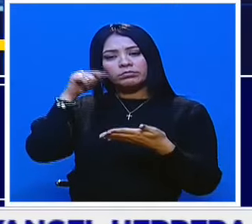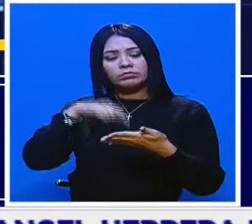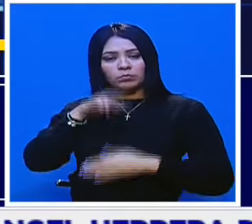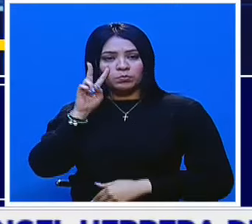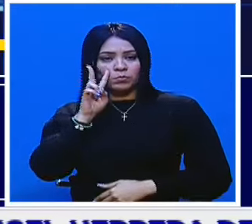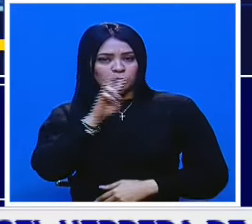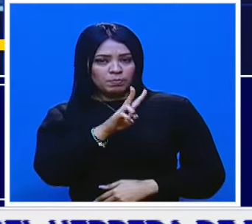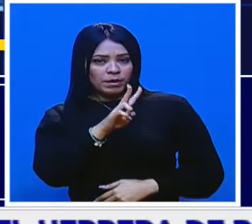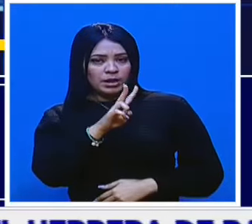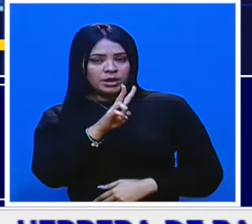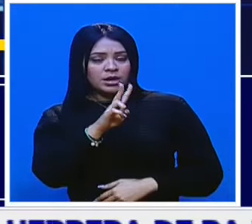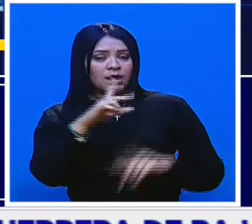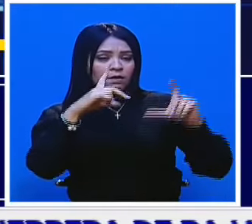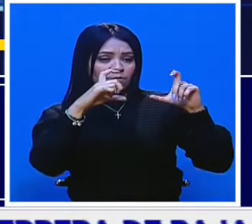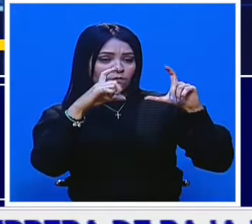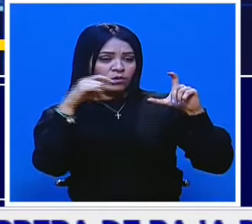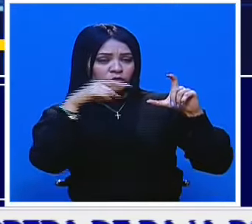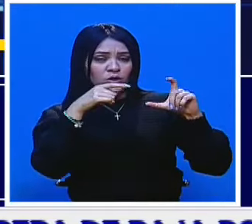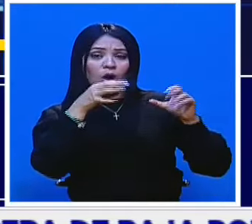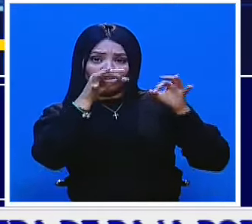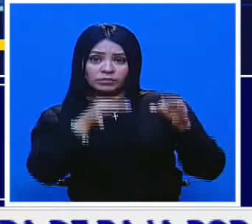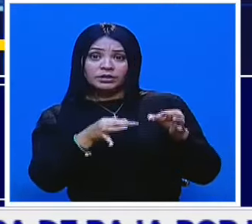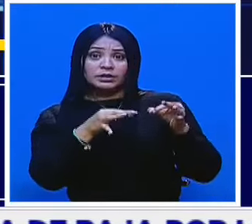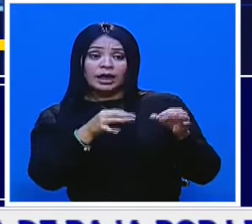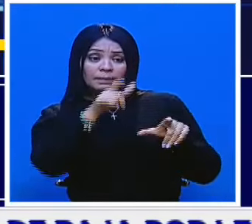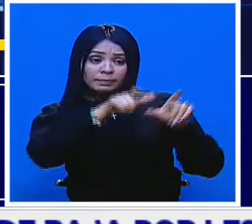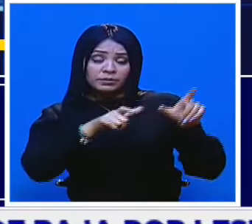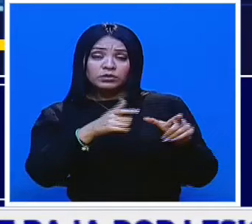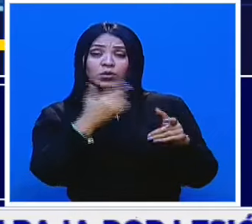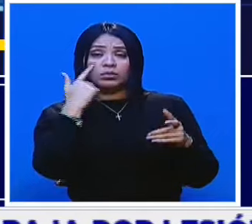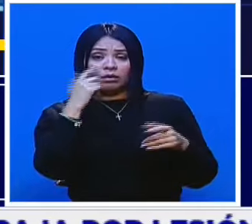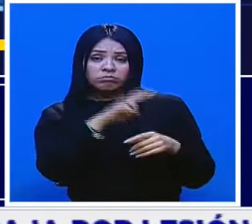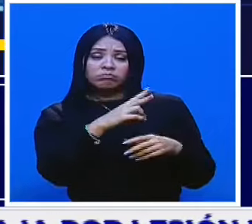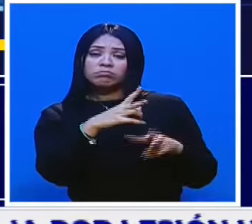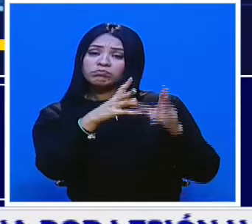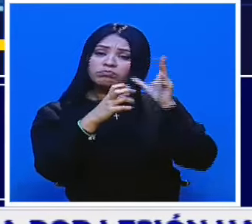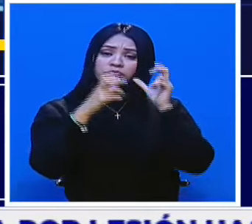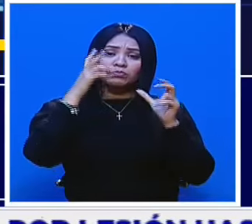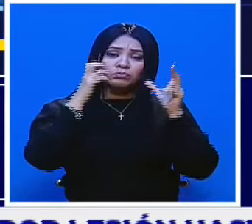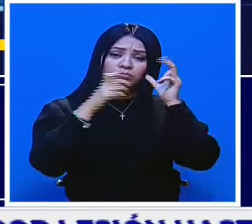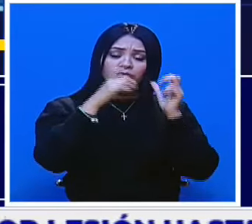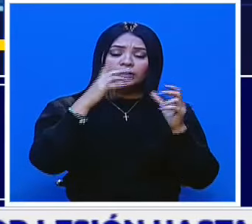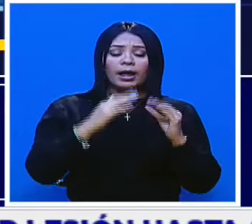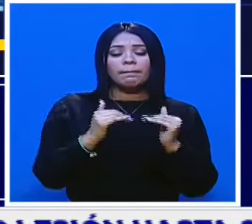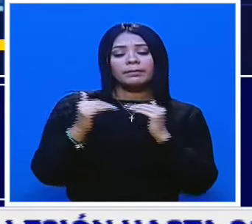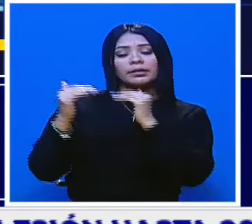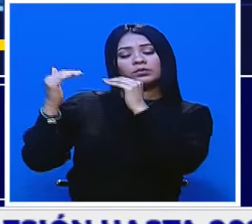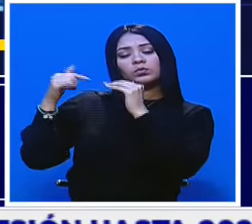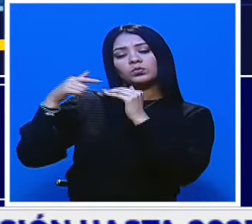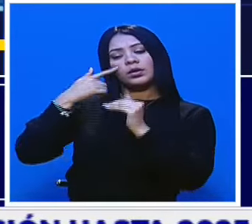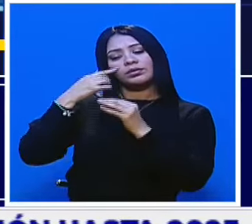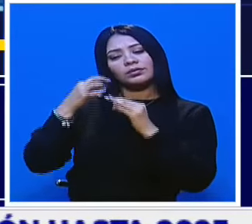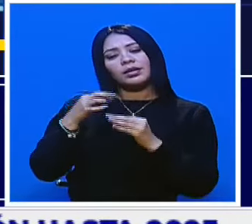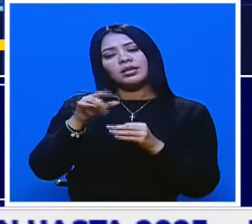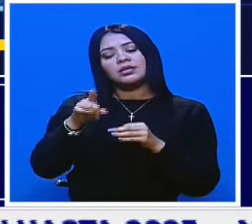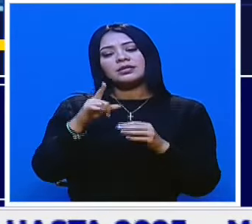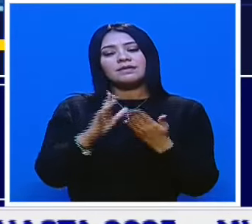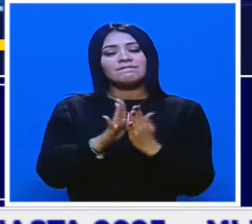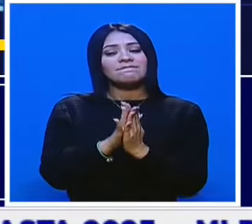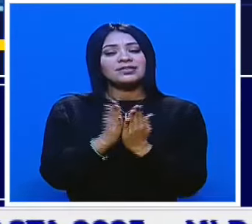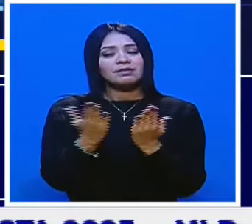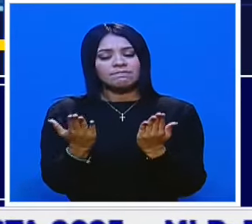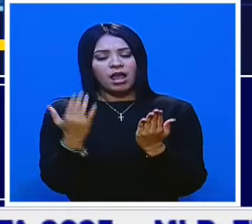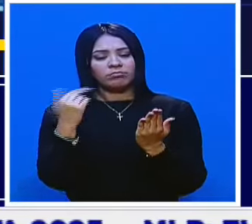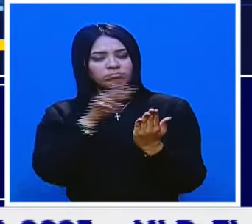figura digital de Jesús para recibir orientación espiritual y generar respuestas basadas en principios bíblicos. Para algunos